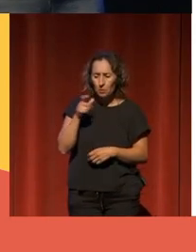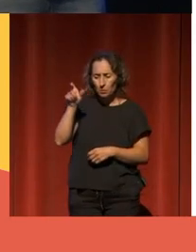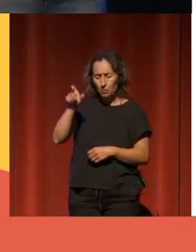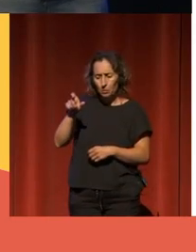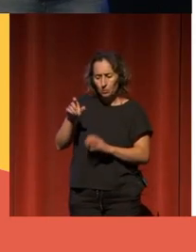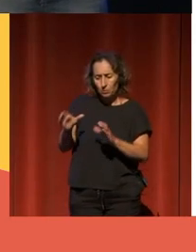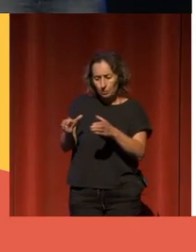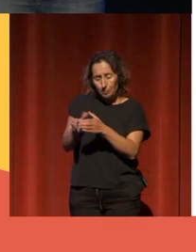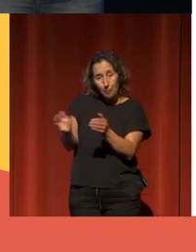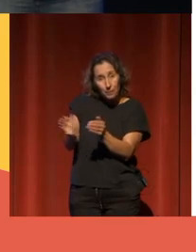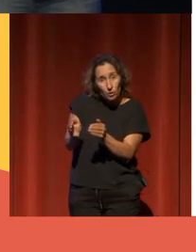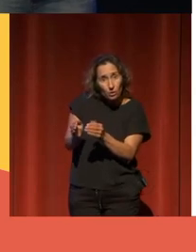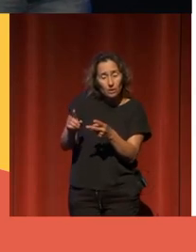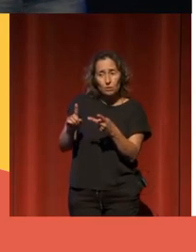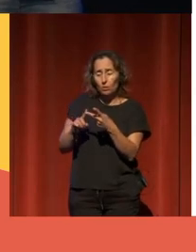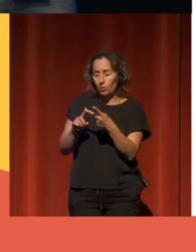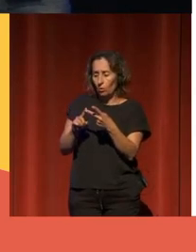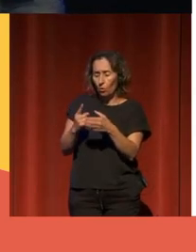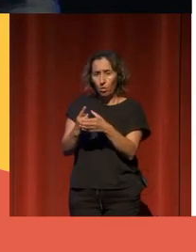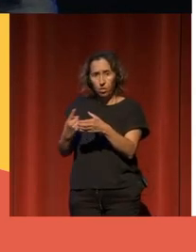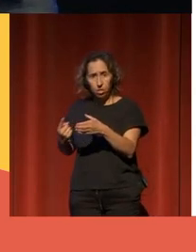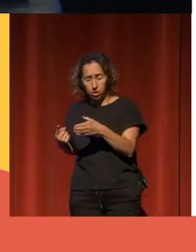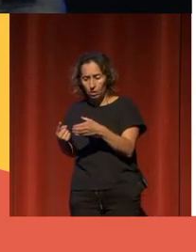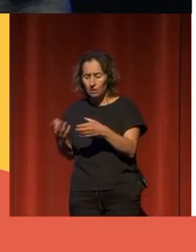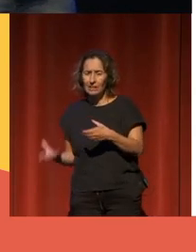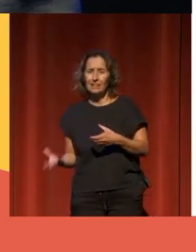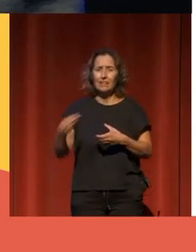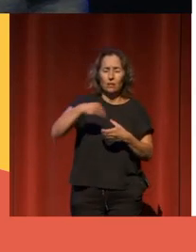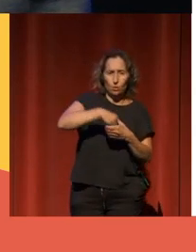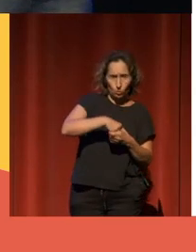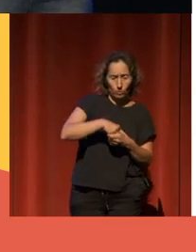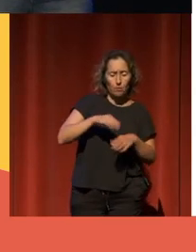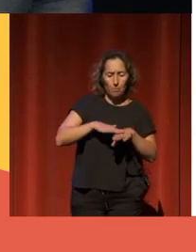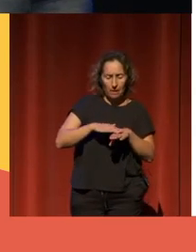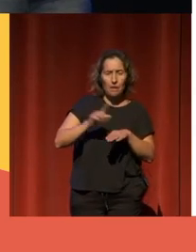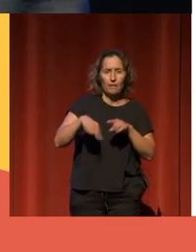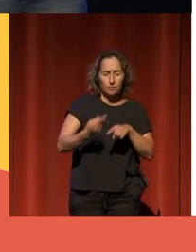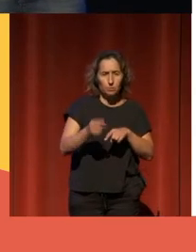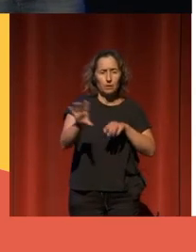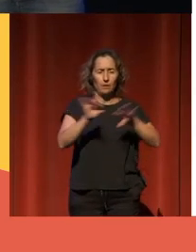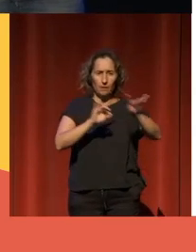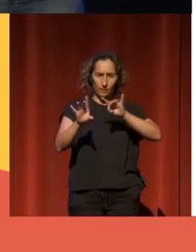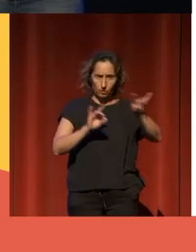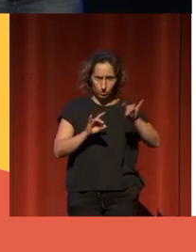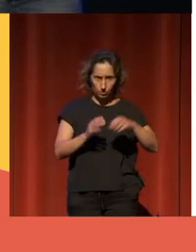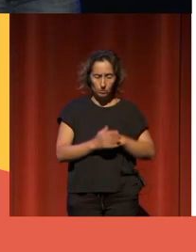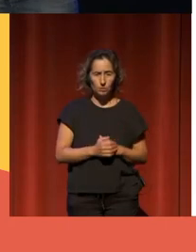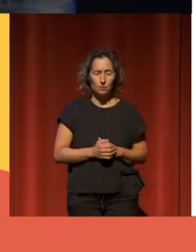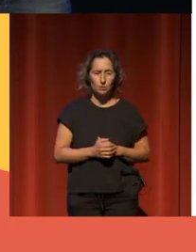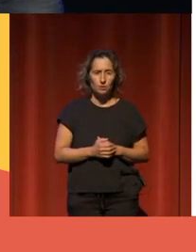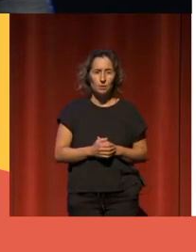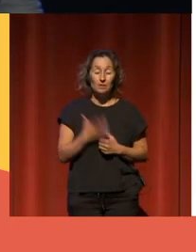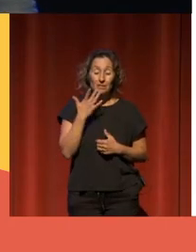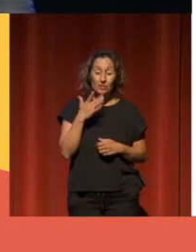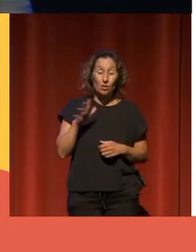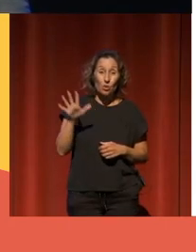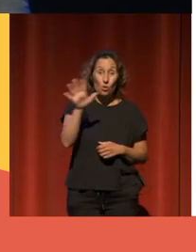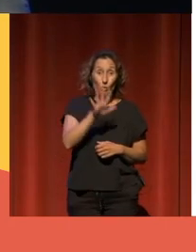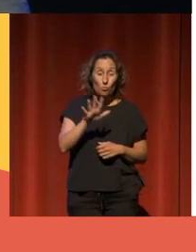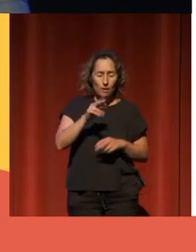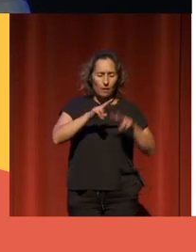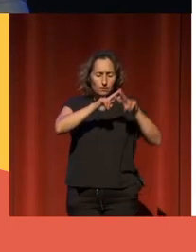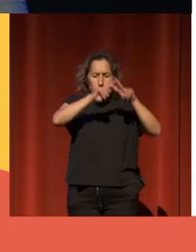y las minorías en en la participación y la toma de decisiones y hay que mapear las comunidades de una forma precisa y con